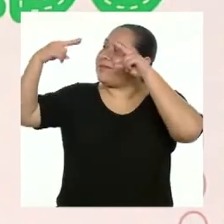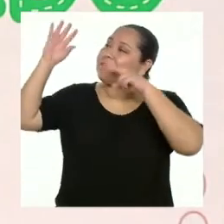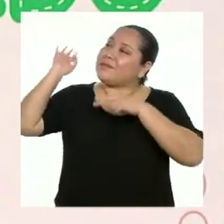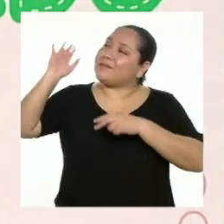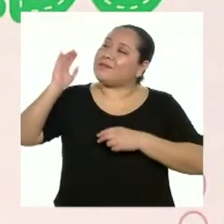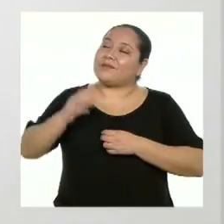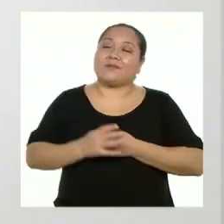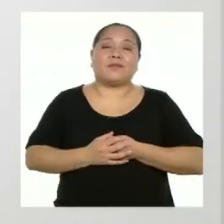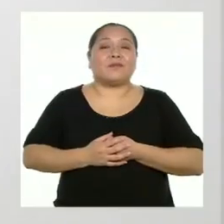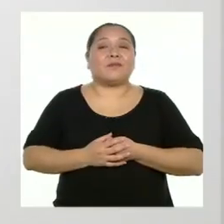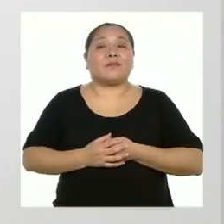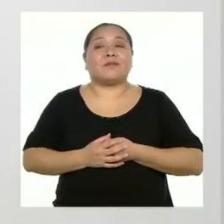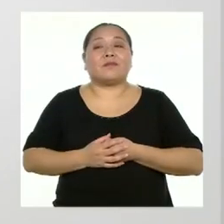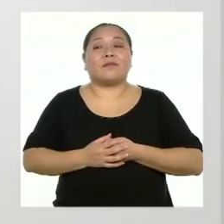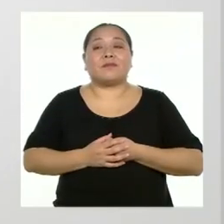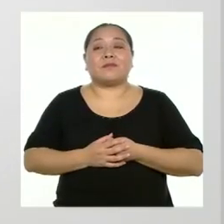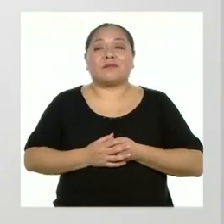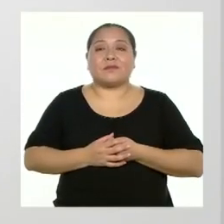oportunidad.